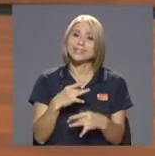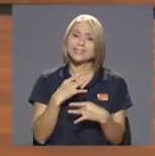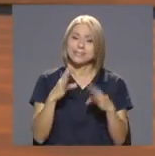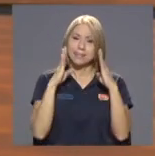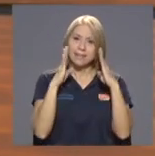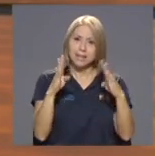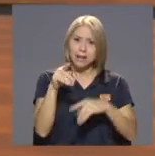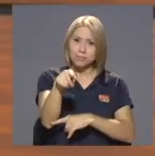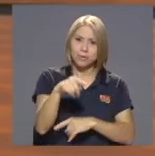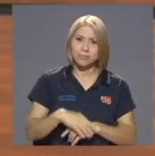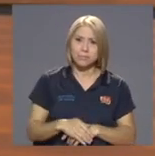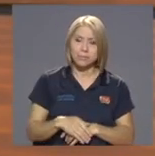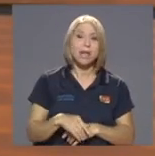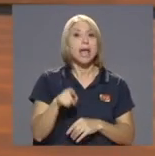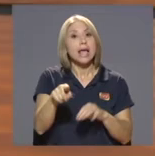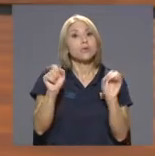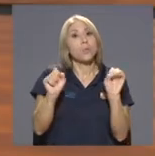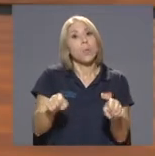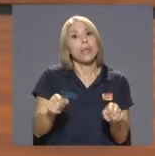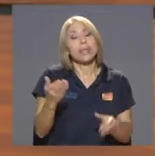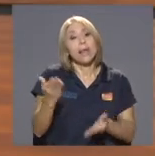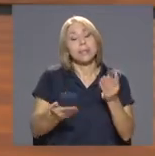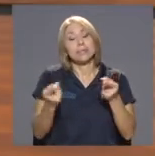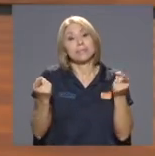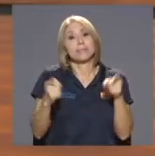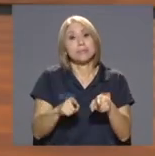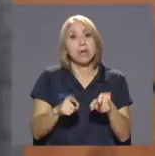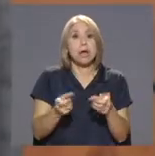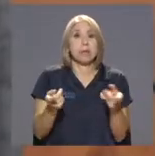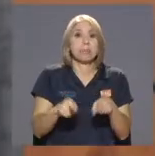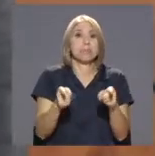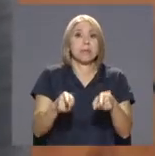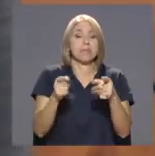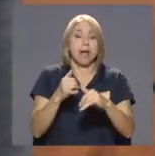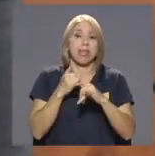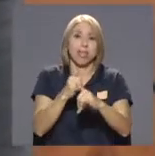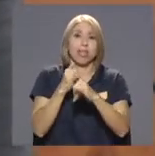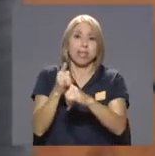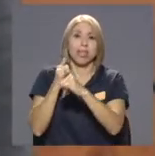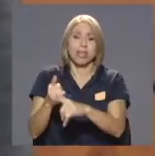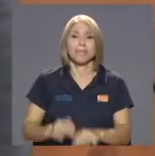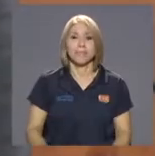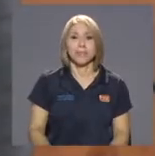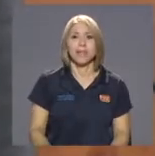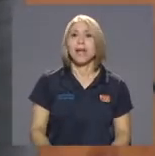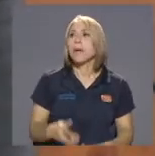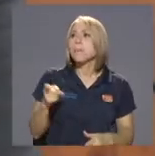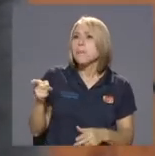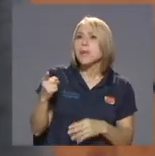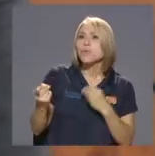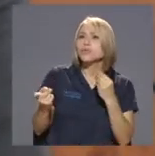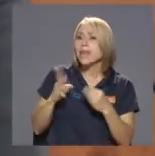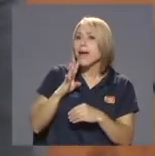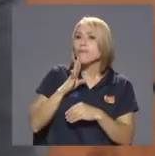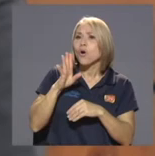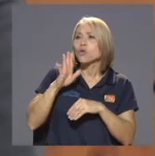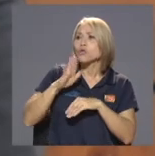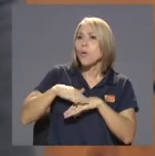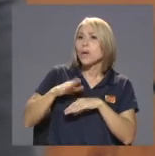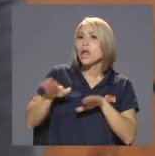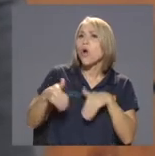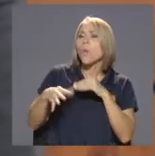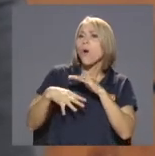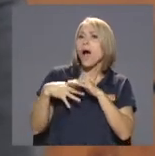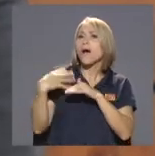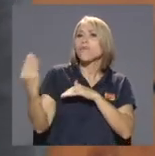y sabemos que esto puede generar una ola de denuncias. Ya me habló de afuera, pero ¿cómo se está viviendo desde dentro? ¿No existe ninguna